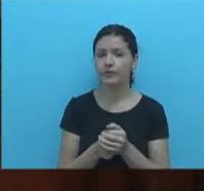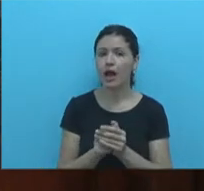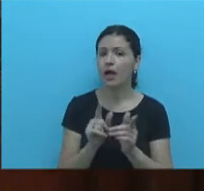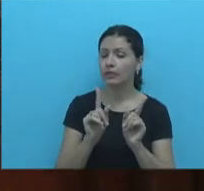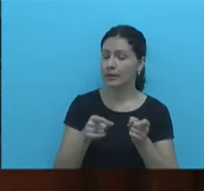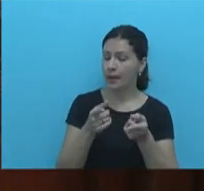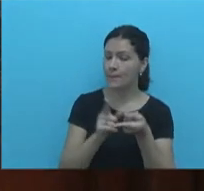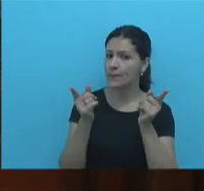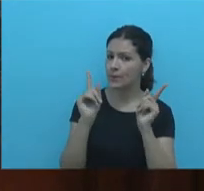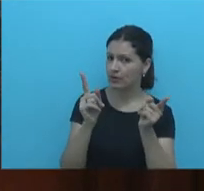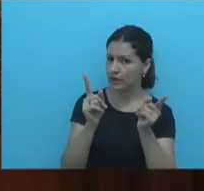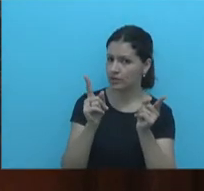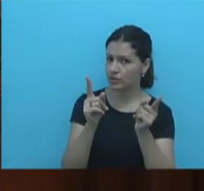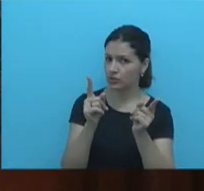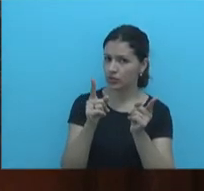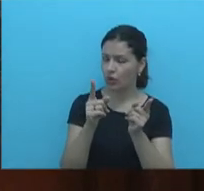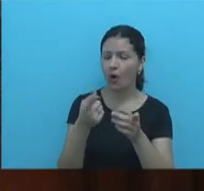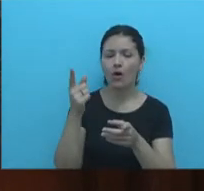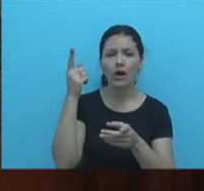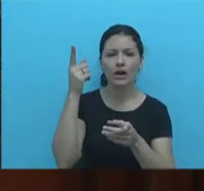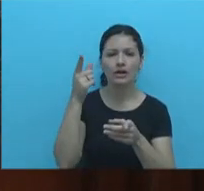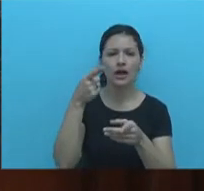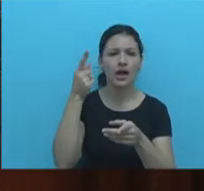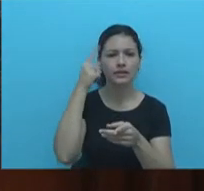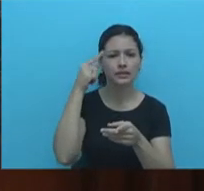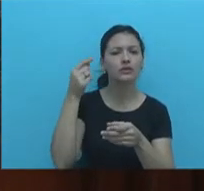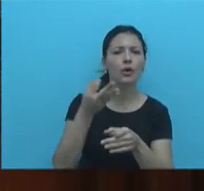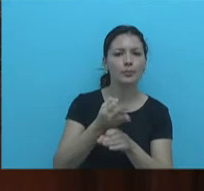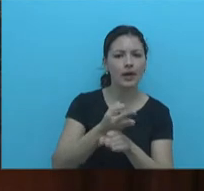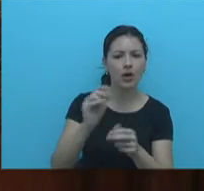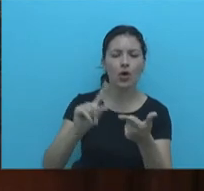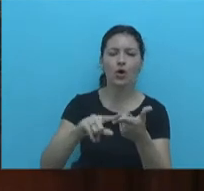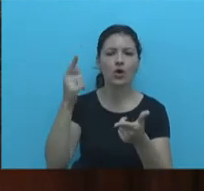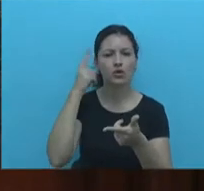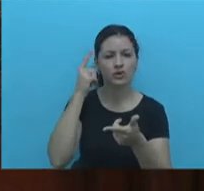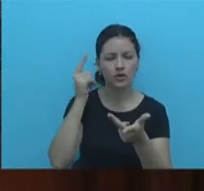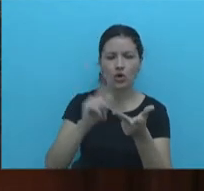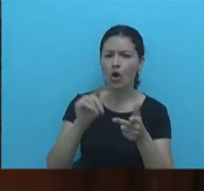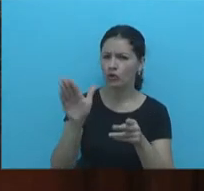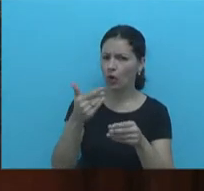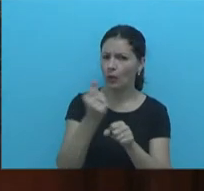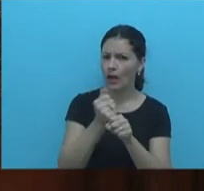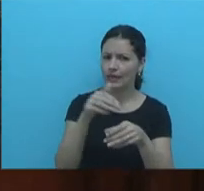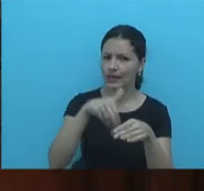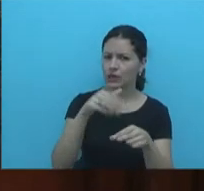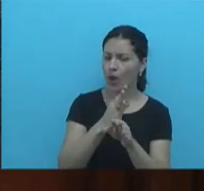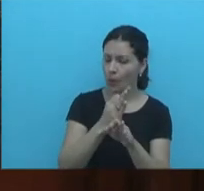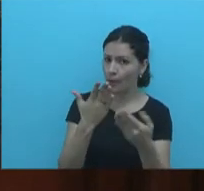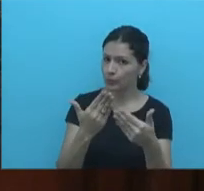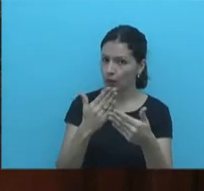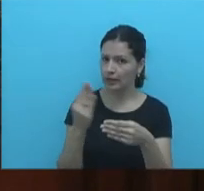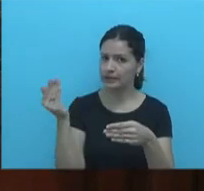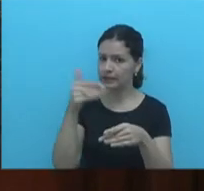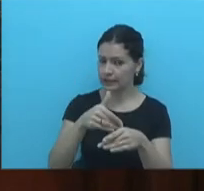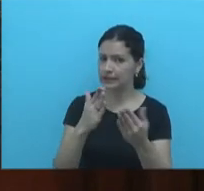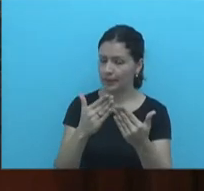psicólogos y psicopedagogos y la institución como mediador de ambas partes y ámbito donde se desarrollarían los talleres. No